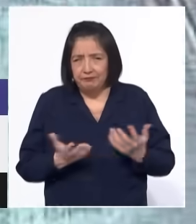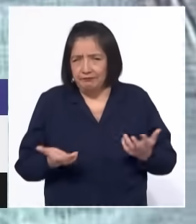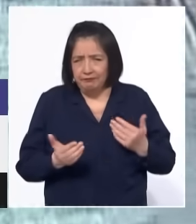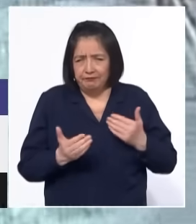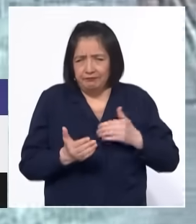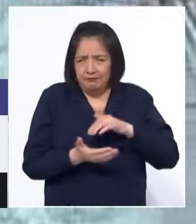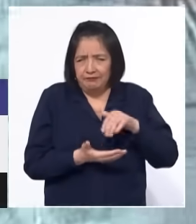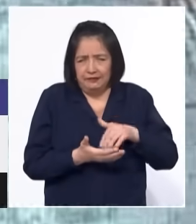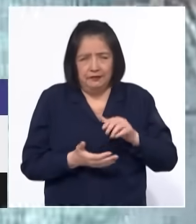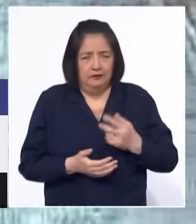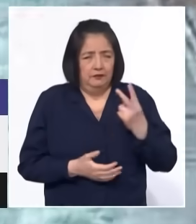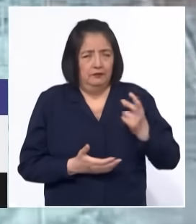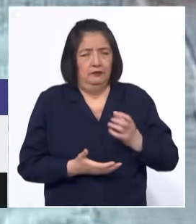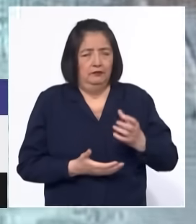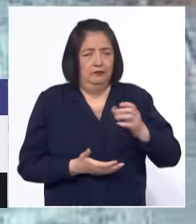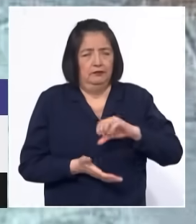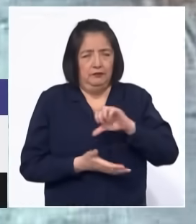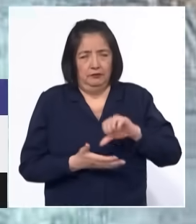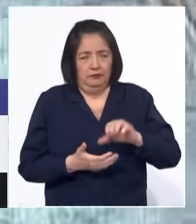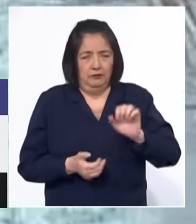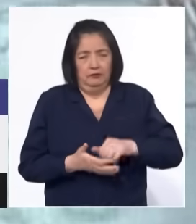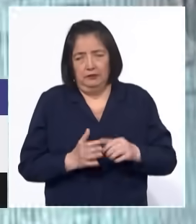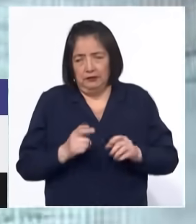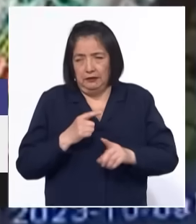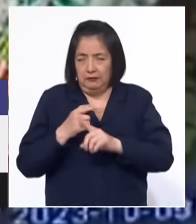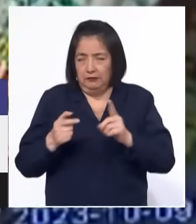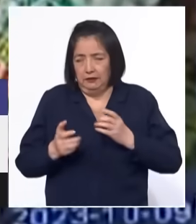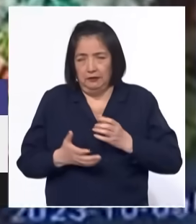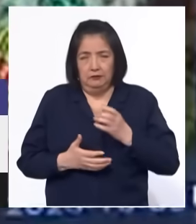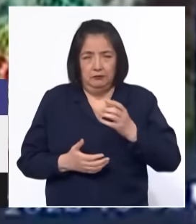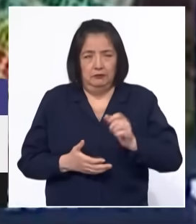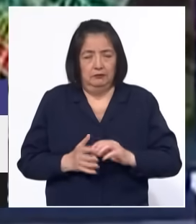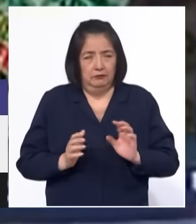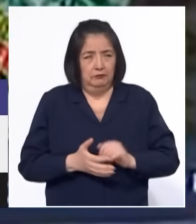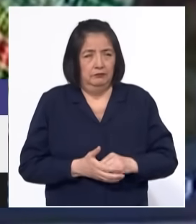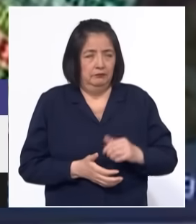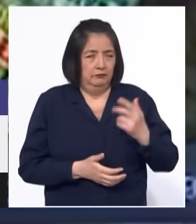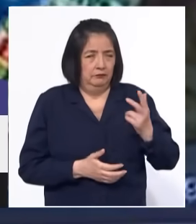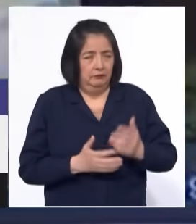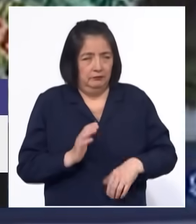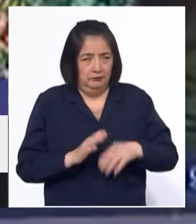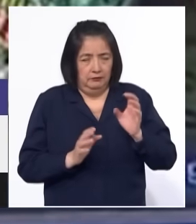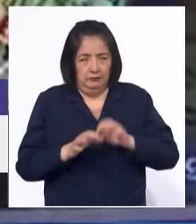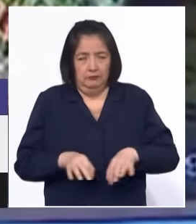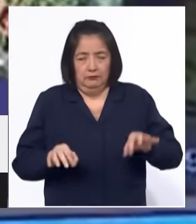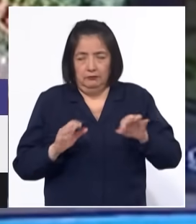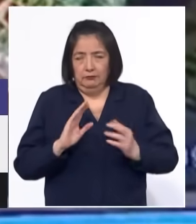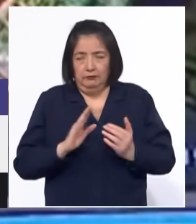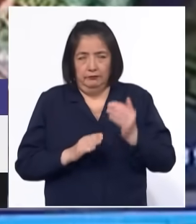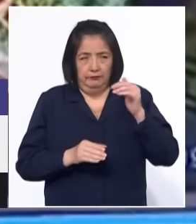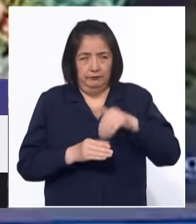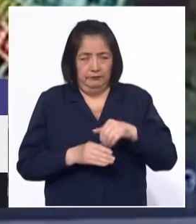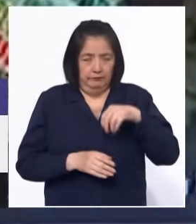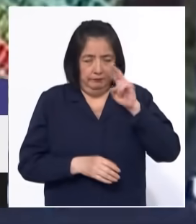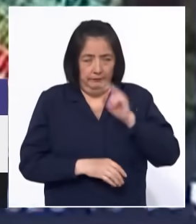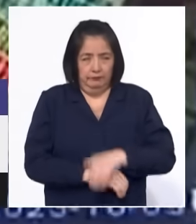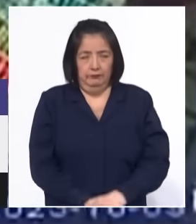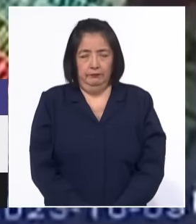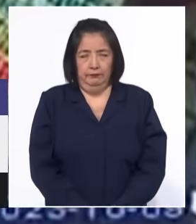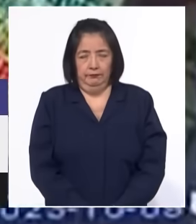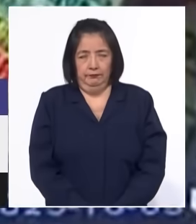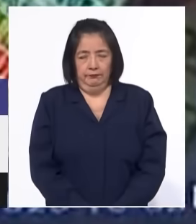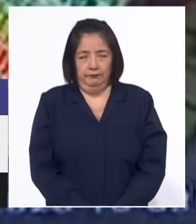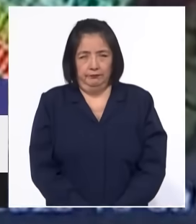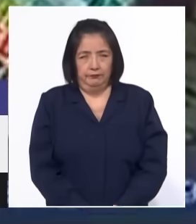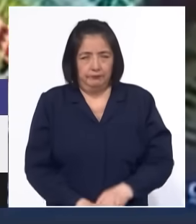céntrica, a dos cuadras de la Plaza de Armas de Trujillo y a media cuadra de por lo menos tres de los más importantes bancos del Perú. Lorena. Ahí